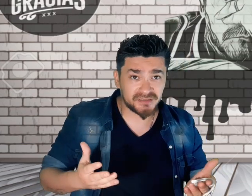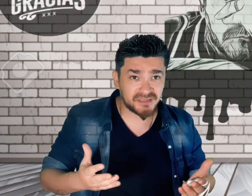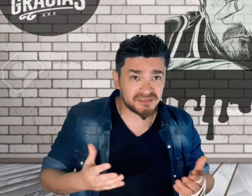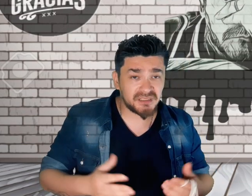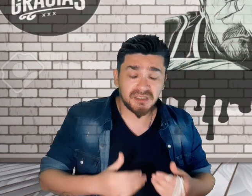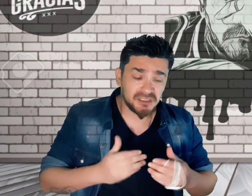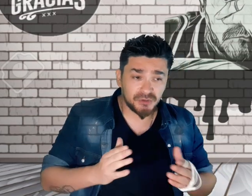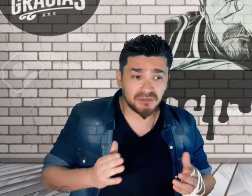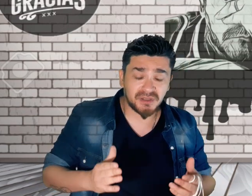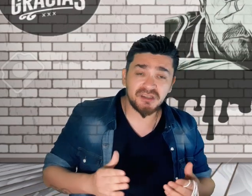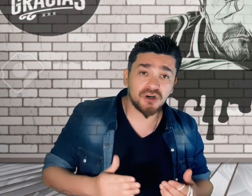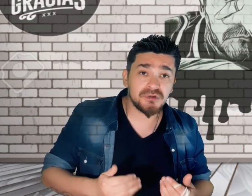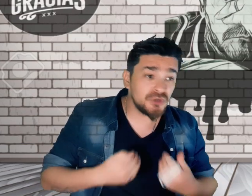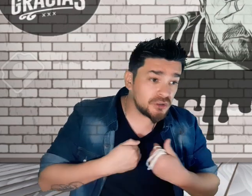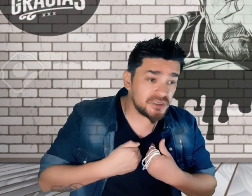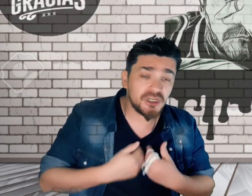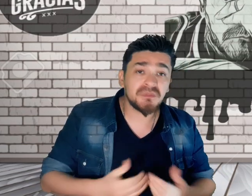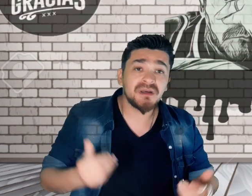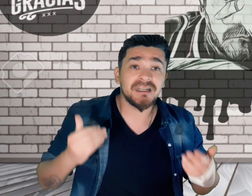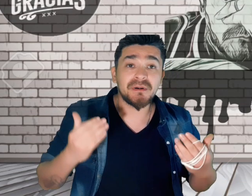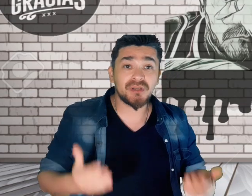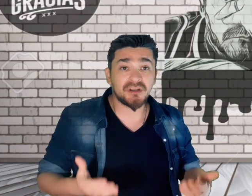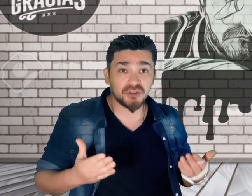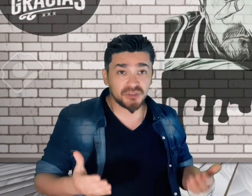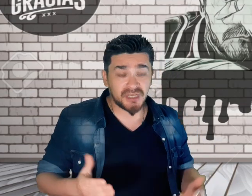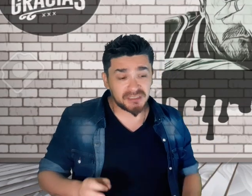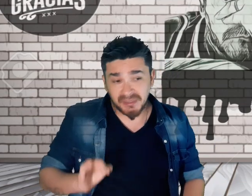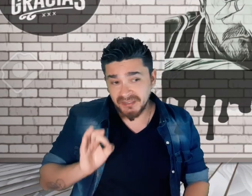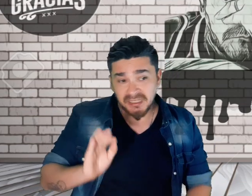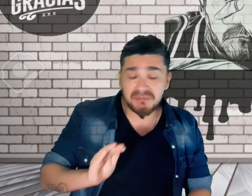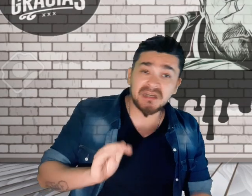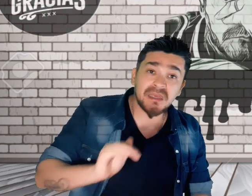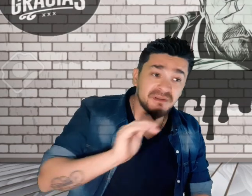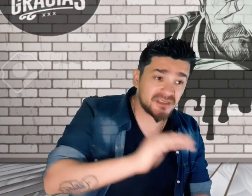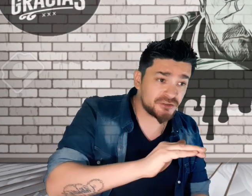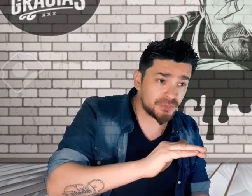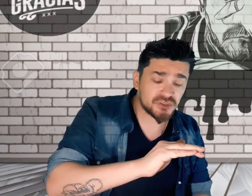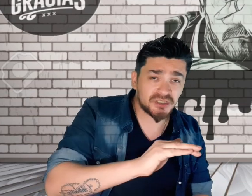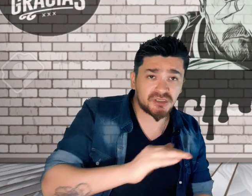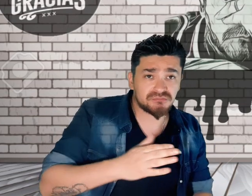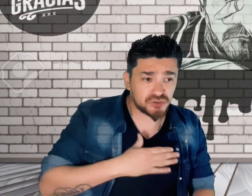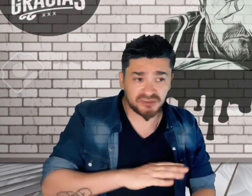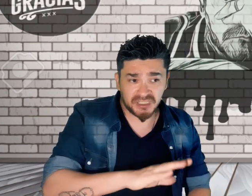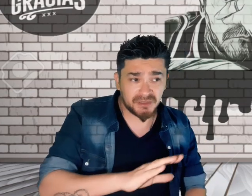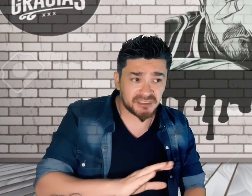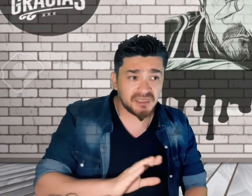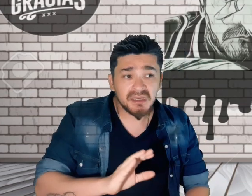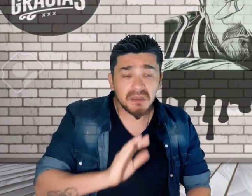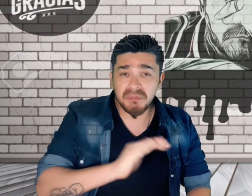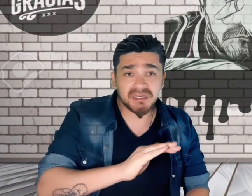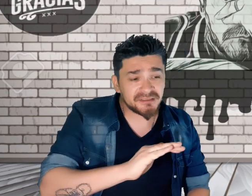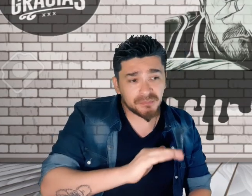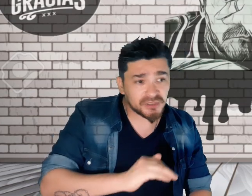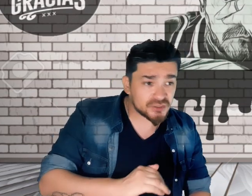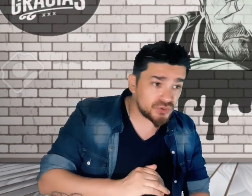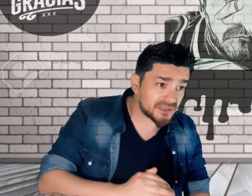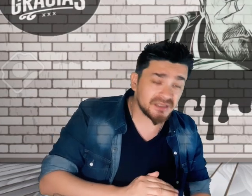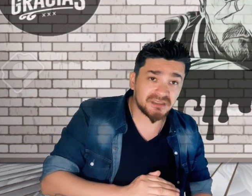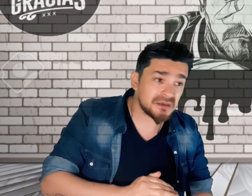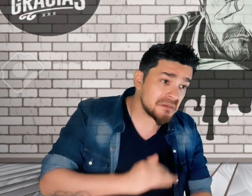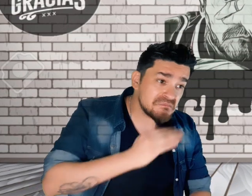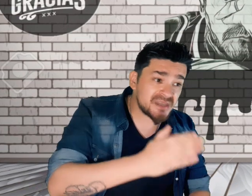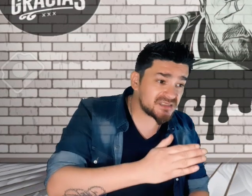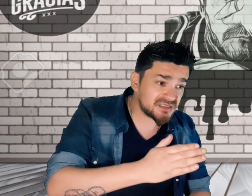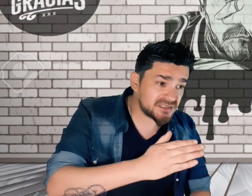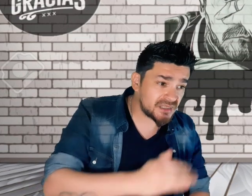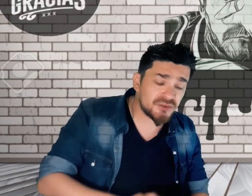aprendemos, creo que es así, y como siempre les digo, es mi humilde opinión. Les mando un abrazo muy grande, me encantaría que me digan qué piensan de este proyecto. Yo sinceramente me encanta porque ayuda a